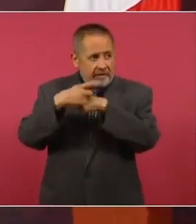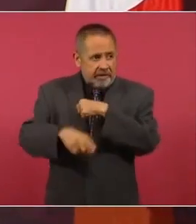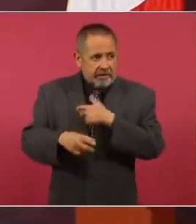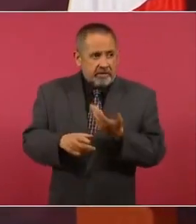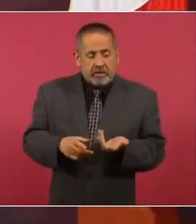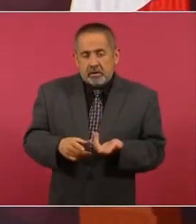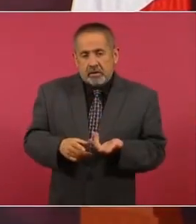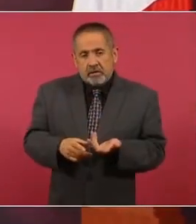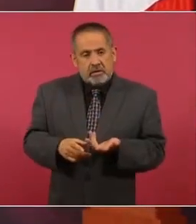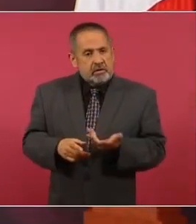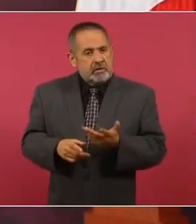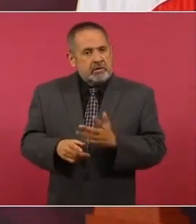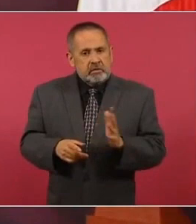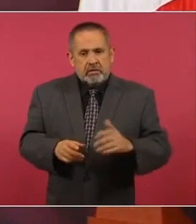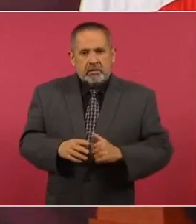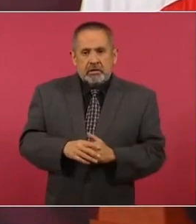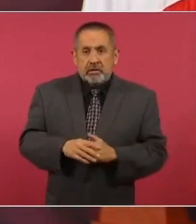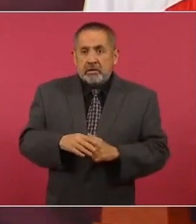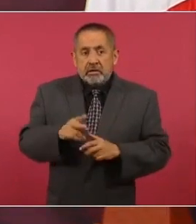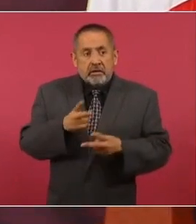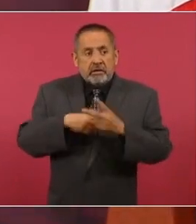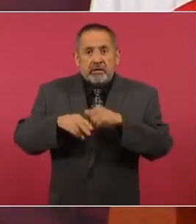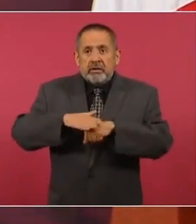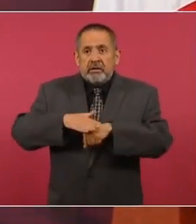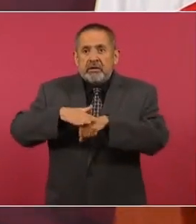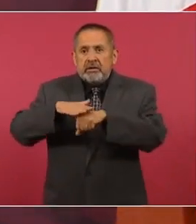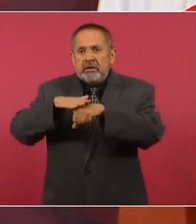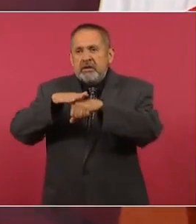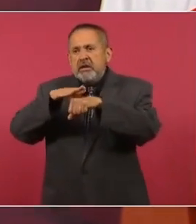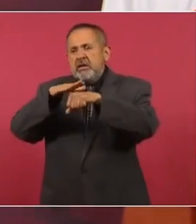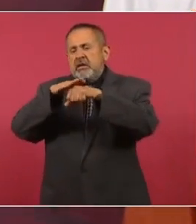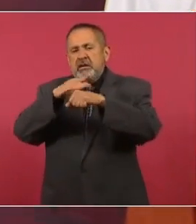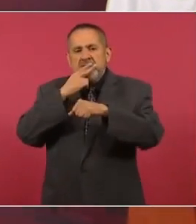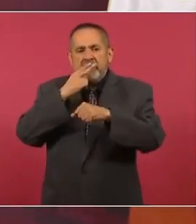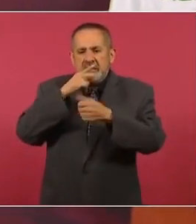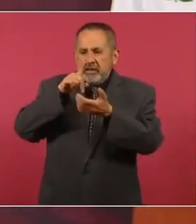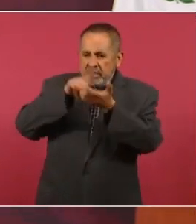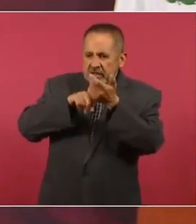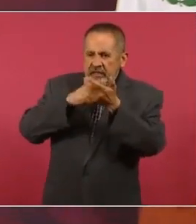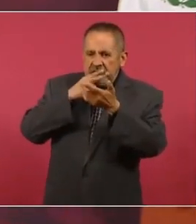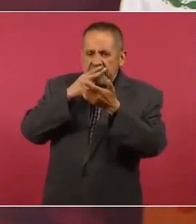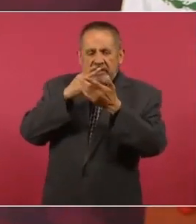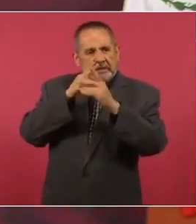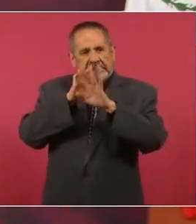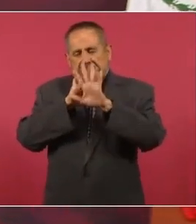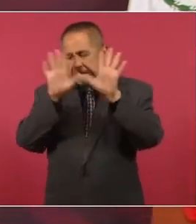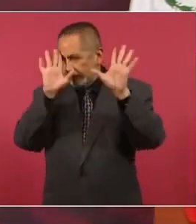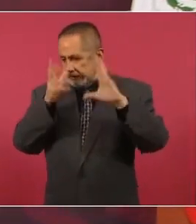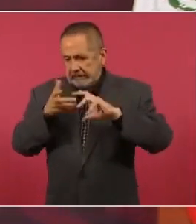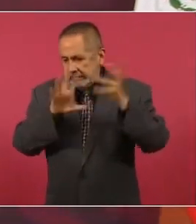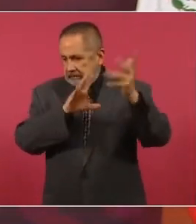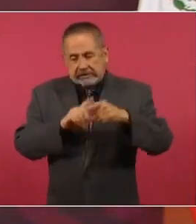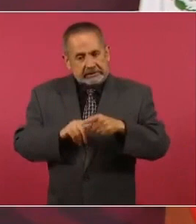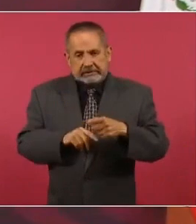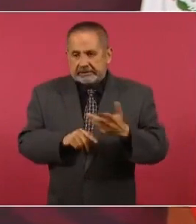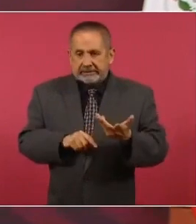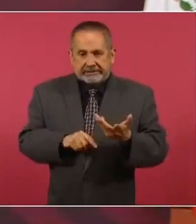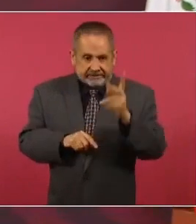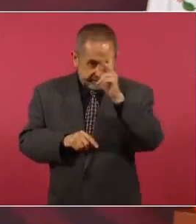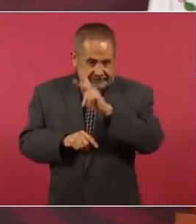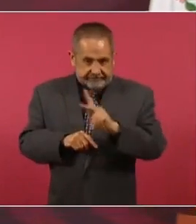nos aumente, porque si nos aumenta el consumo interno, nos aumenta